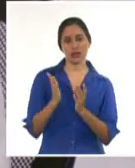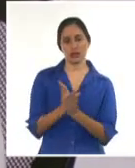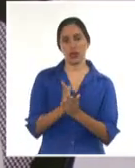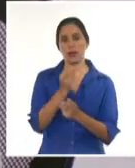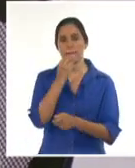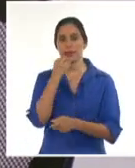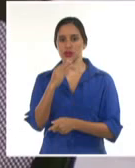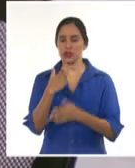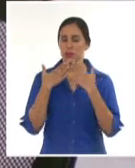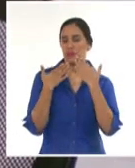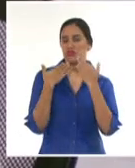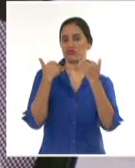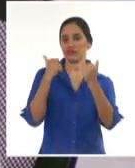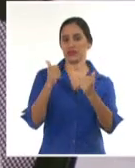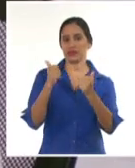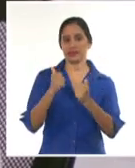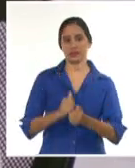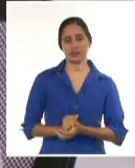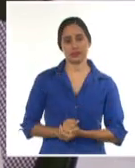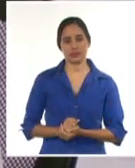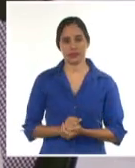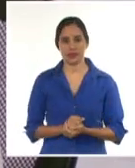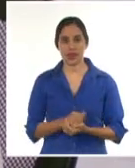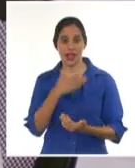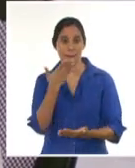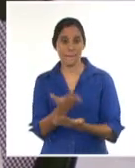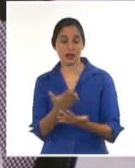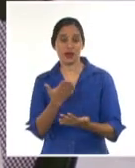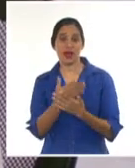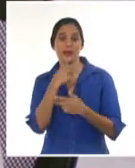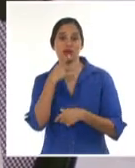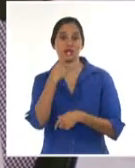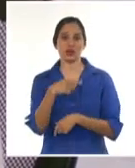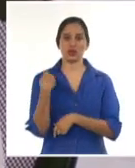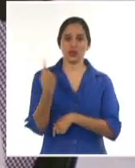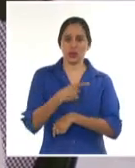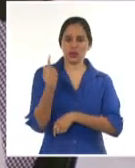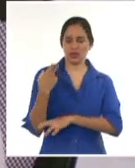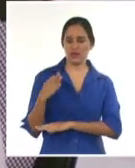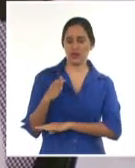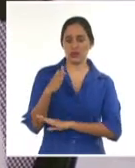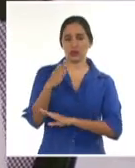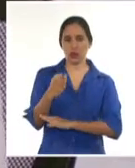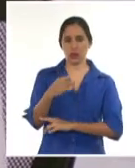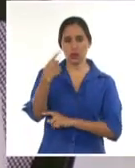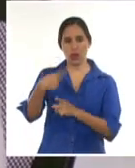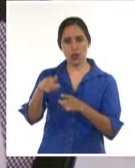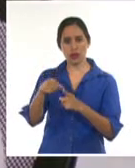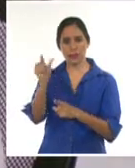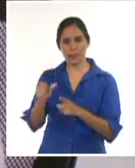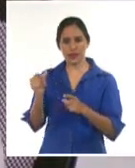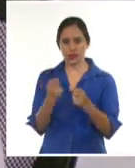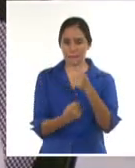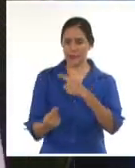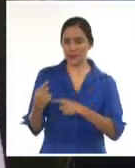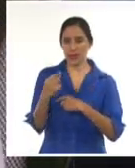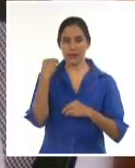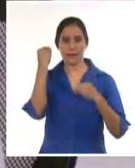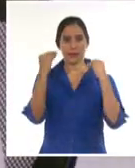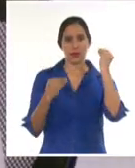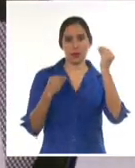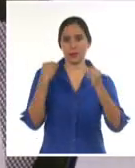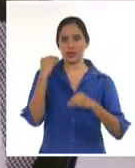también efectiva. La proclama significa esperanza para millones de personas cuya principal preocupación es